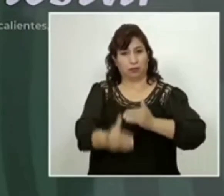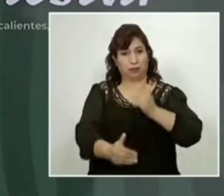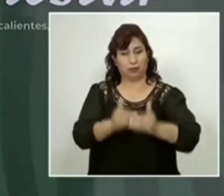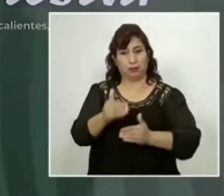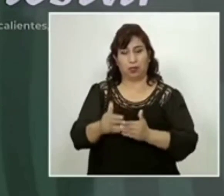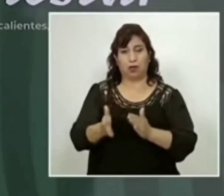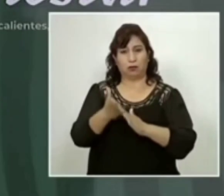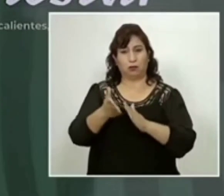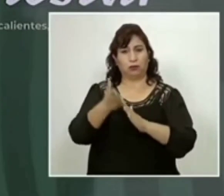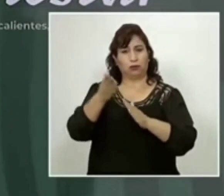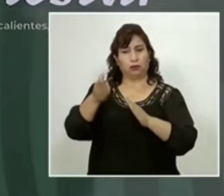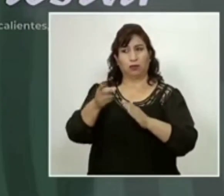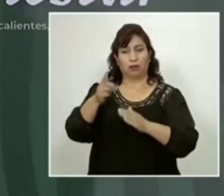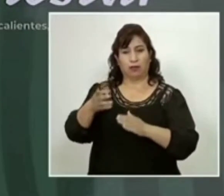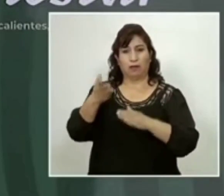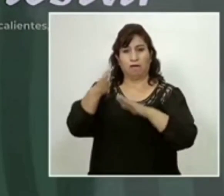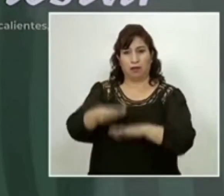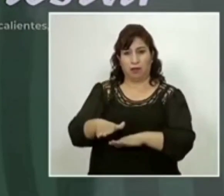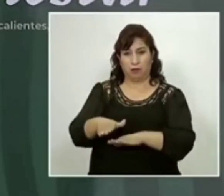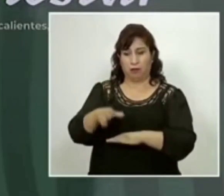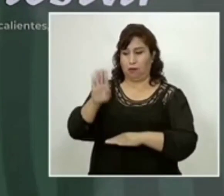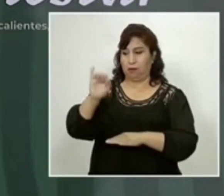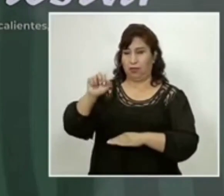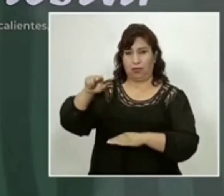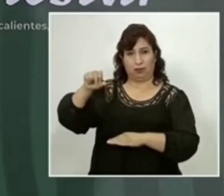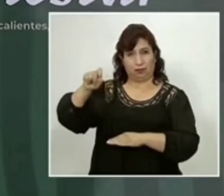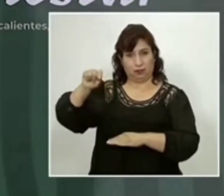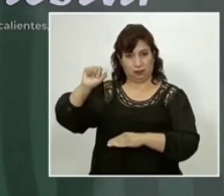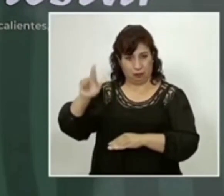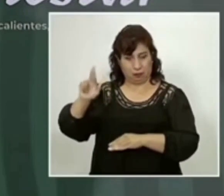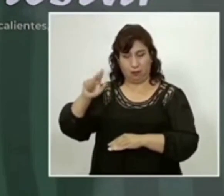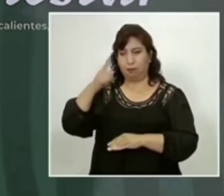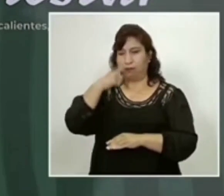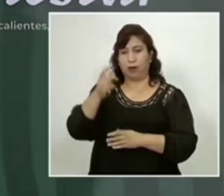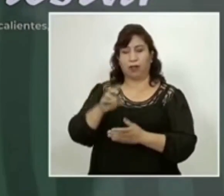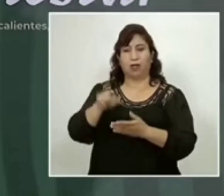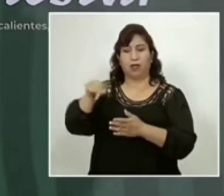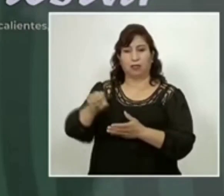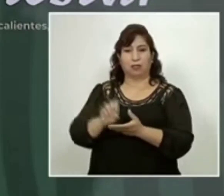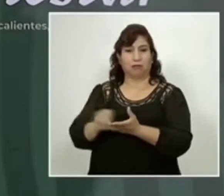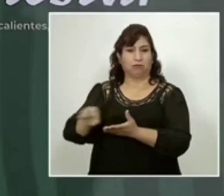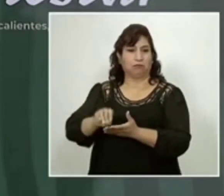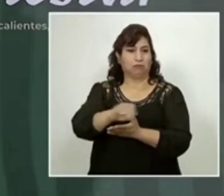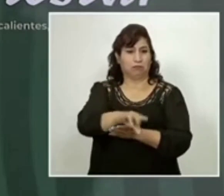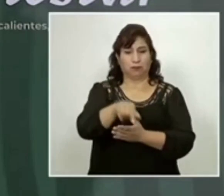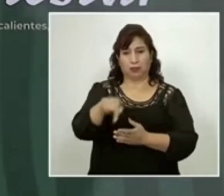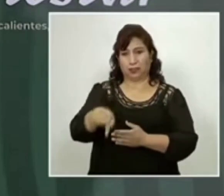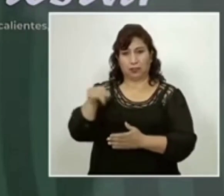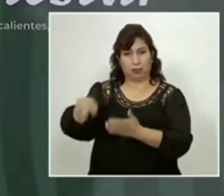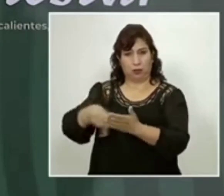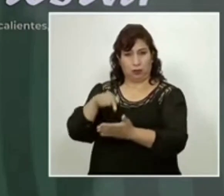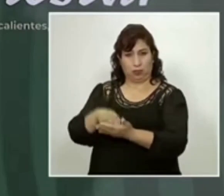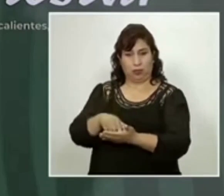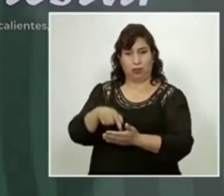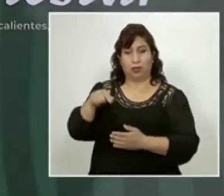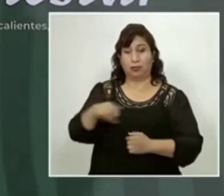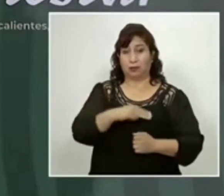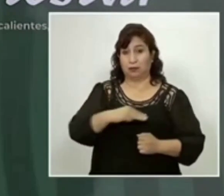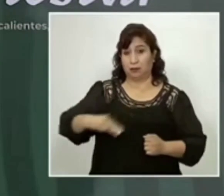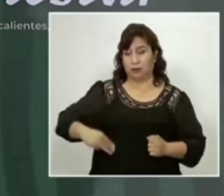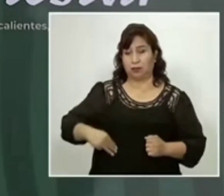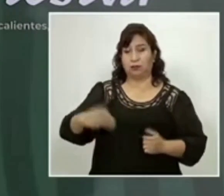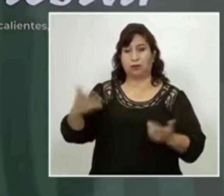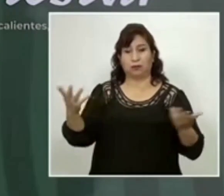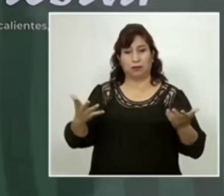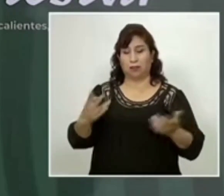16 sucursales del Banco del Bienestar, con el fin de dispersar todos los programas por este medio. En este municipio se construirán